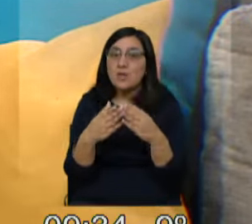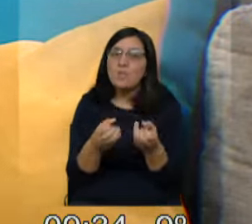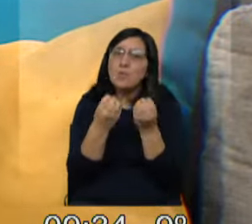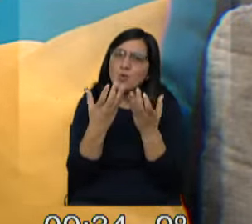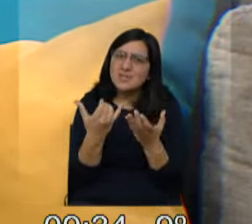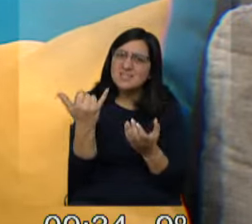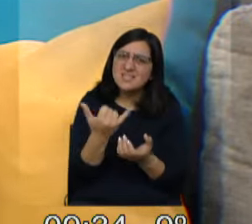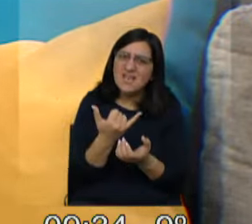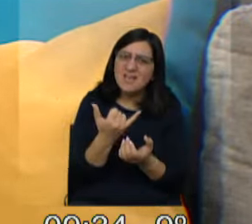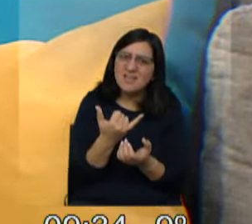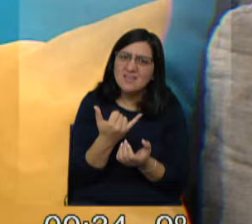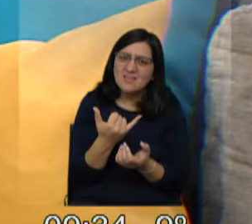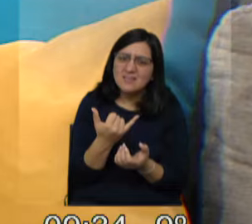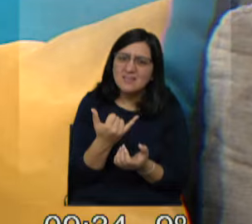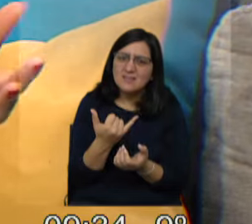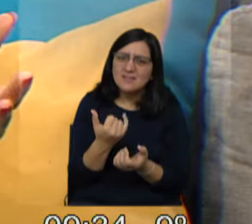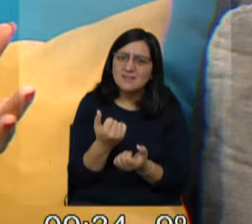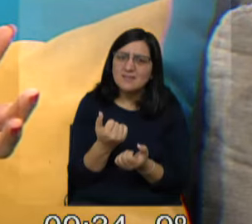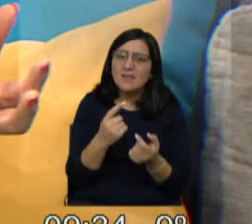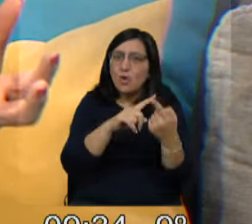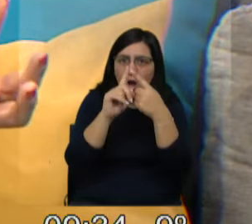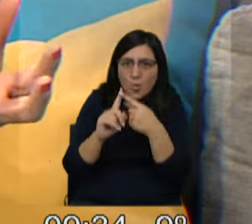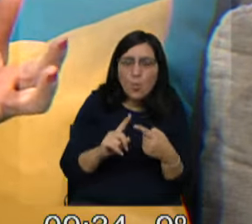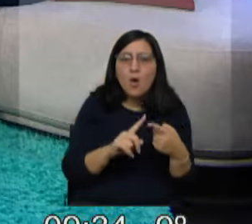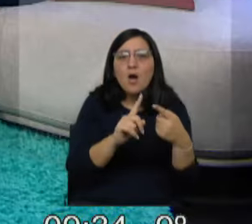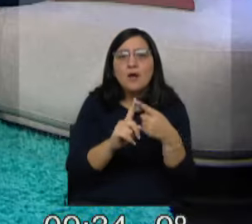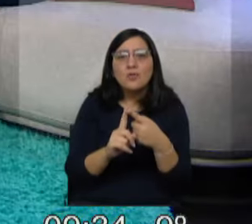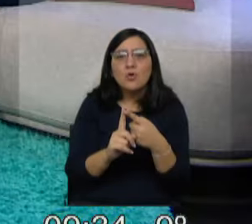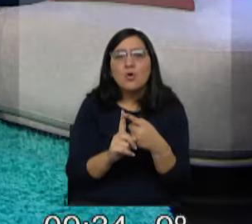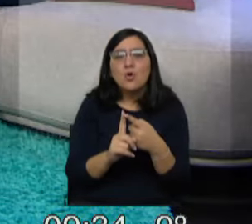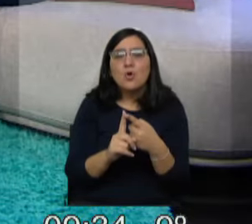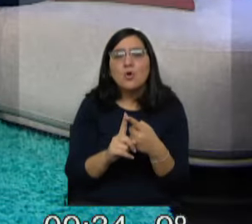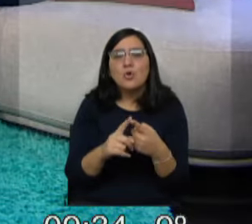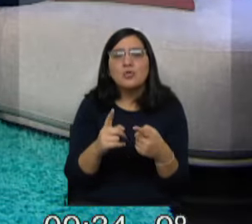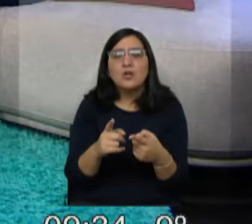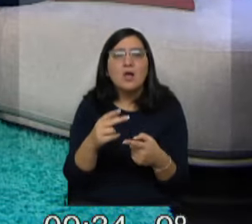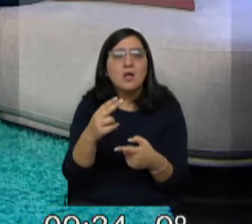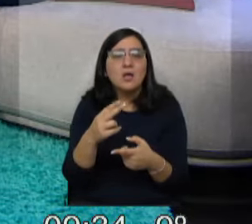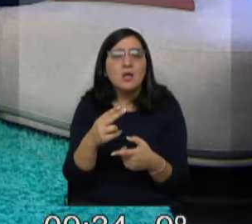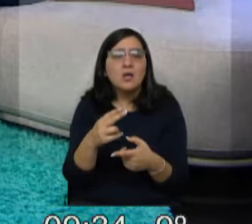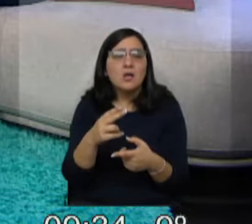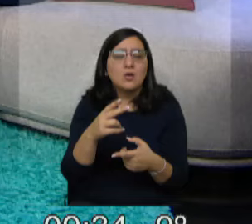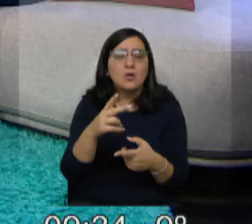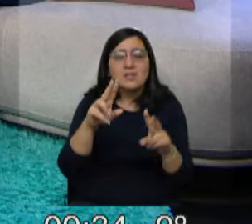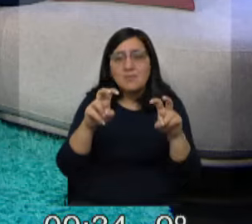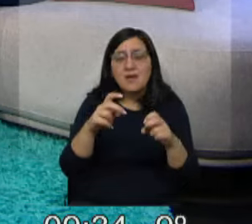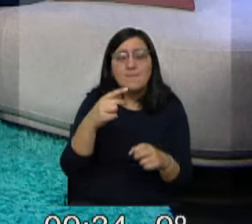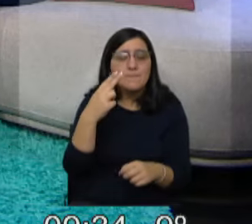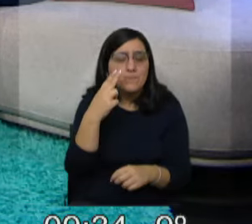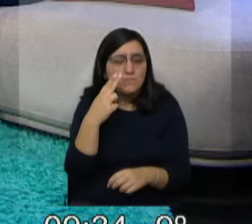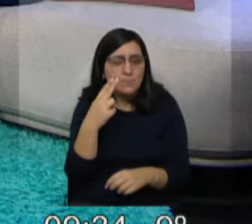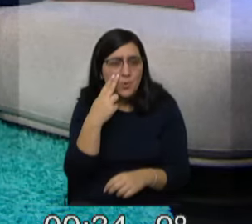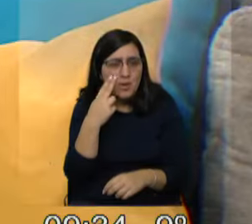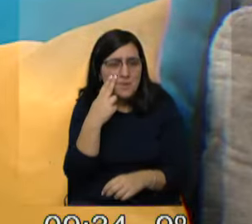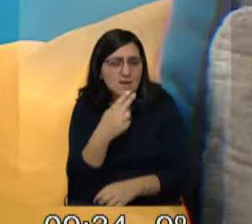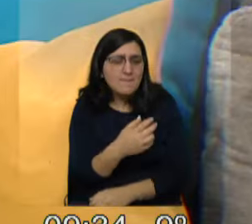si hay tanto acuerdo con esto de la infantilización de la pobreza, que es un problema estructural, que hay que resolverlo, y